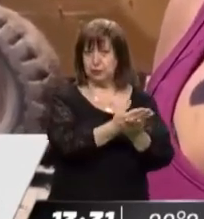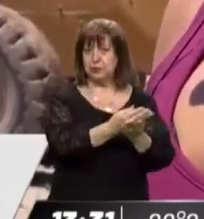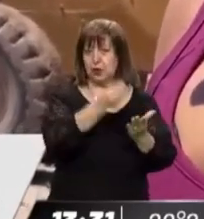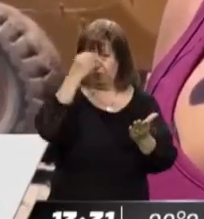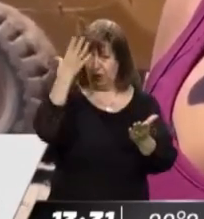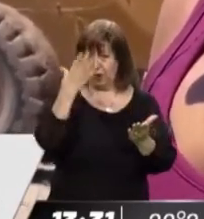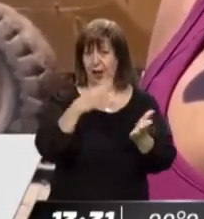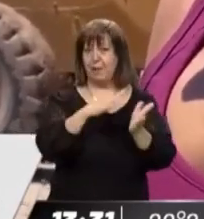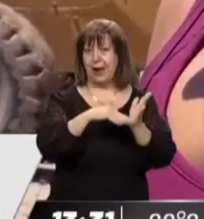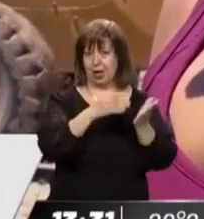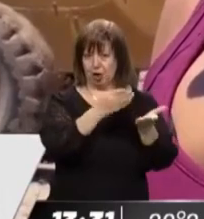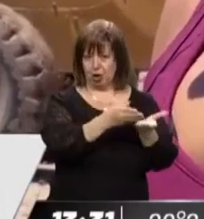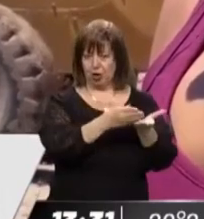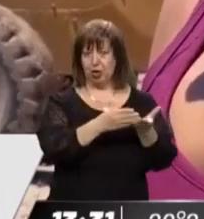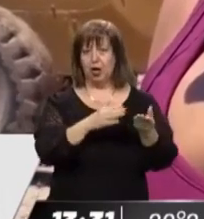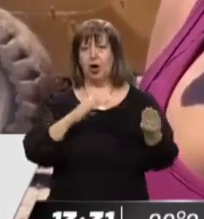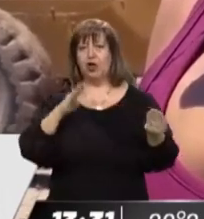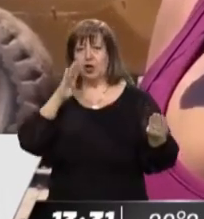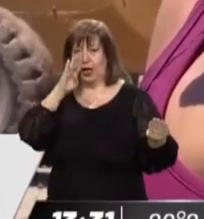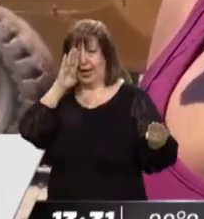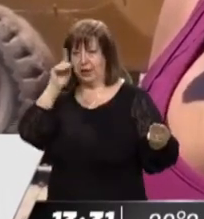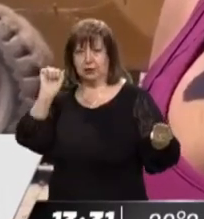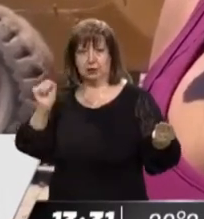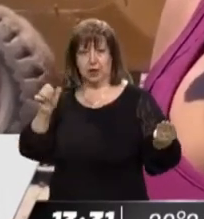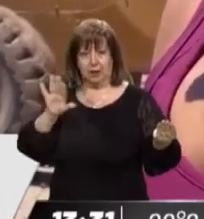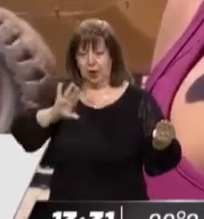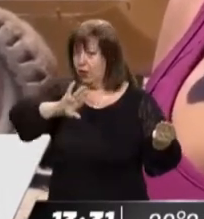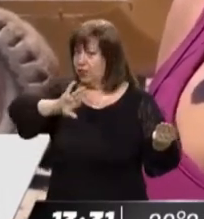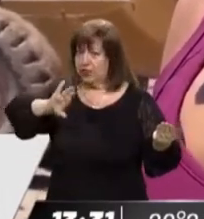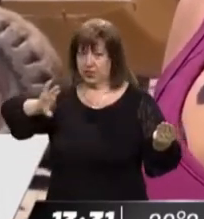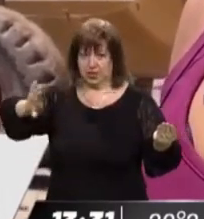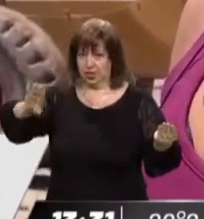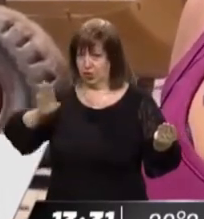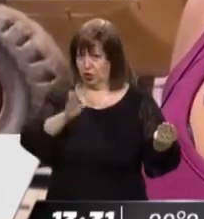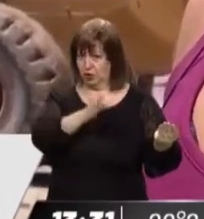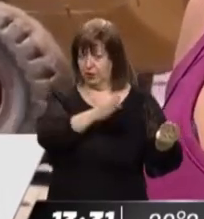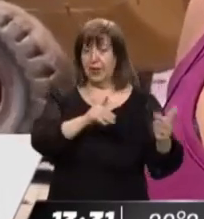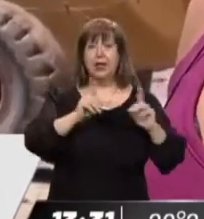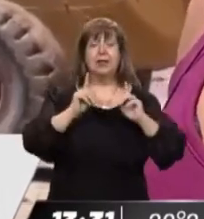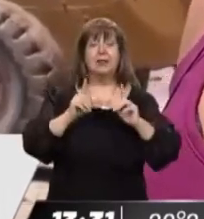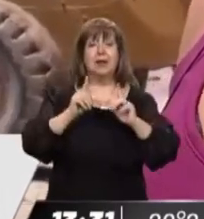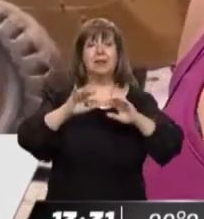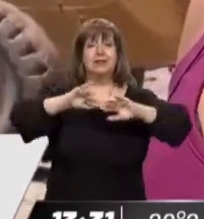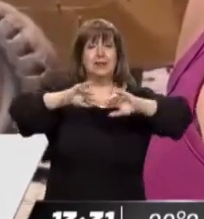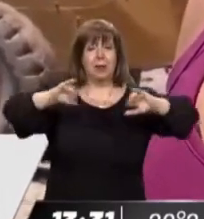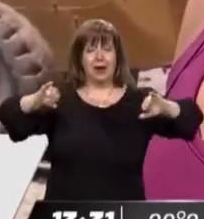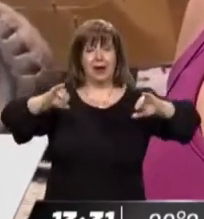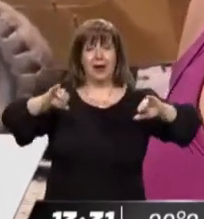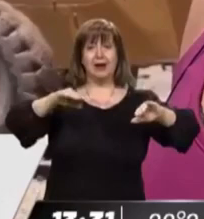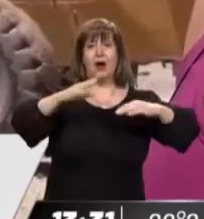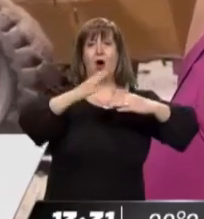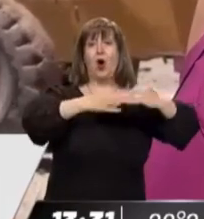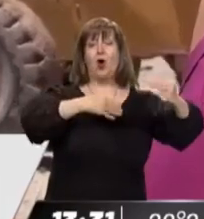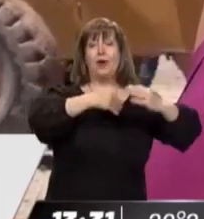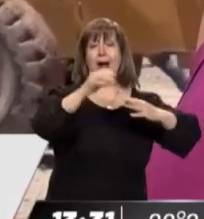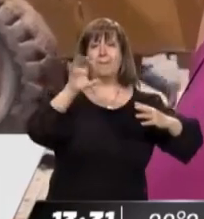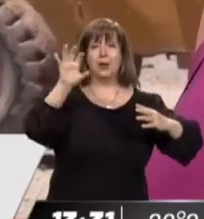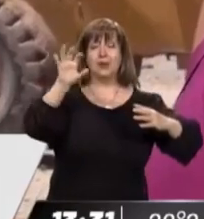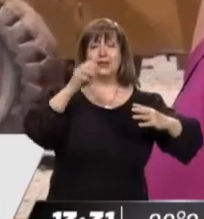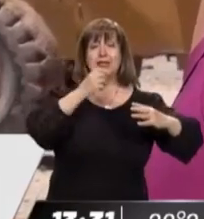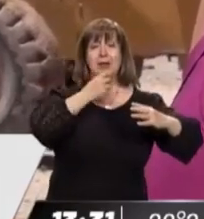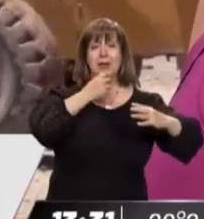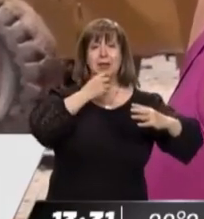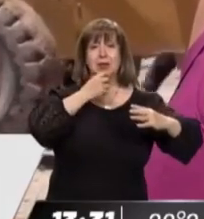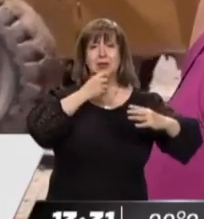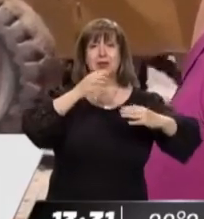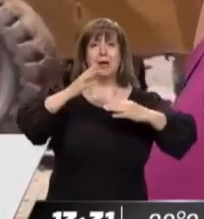formal. En realidad, por eso decía recién que hay que separar la obra provincial con la obra nacional, digamos. Las obras que se van a